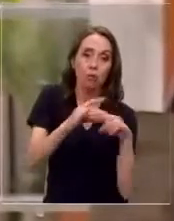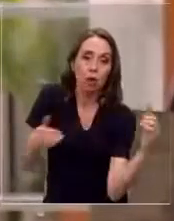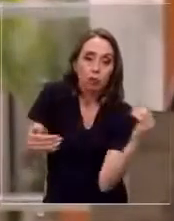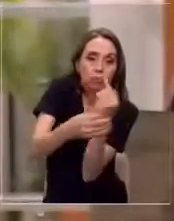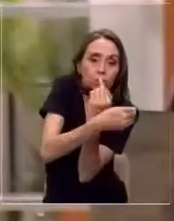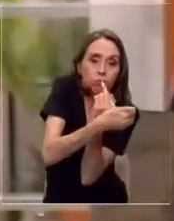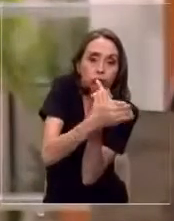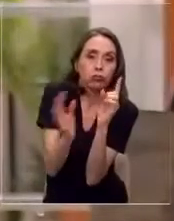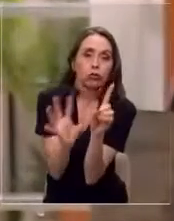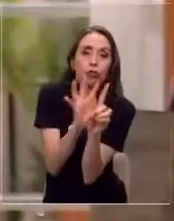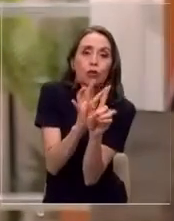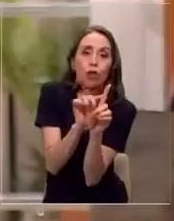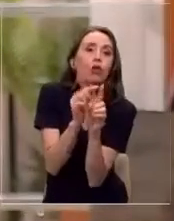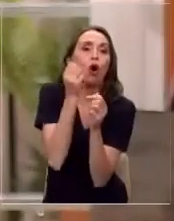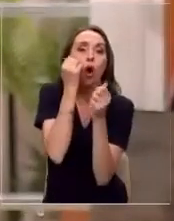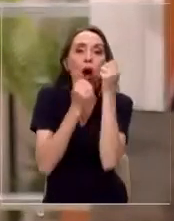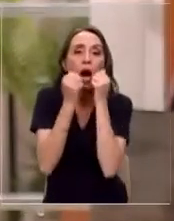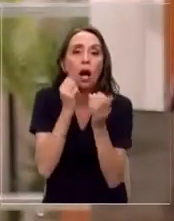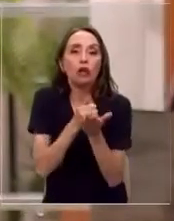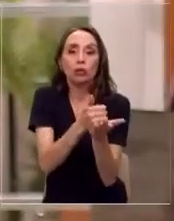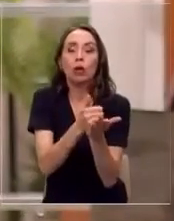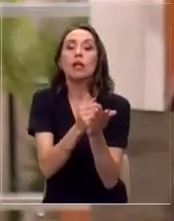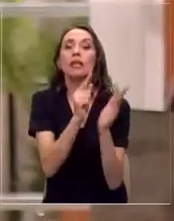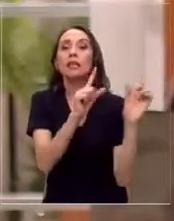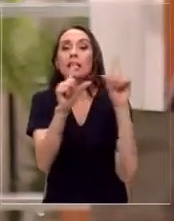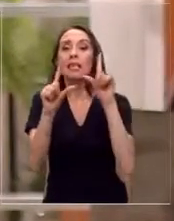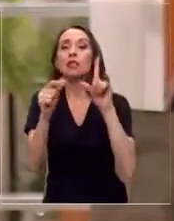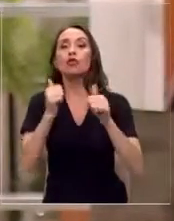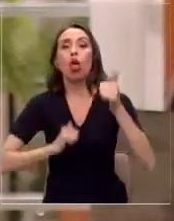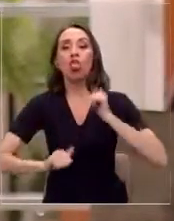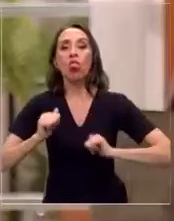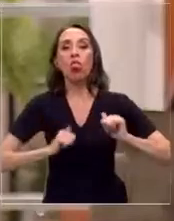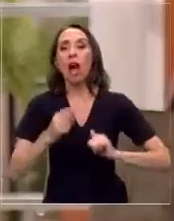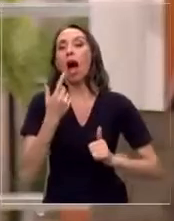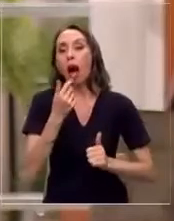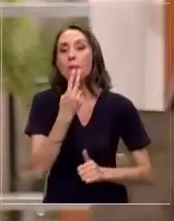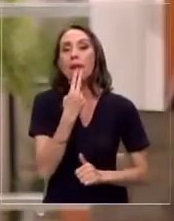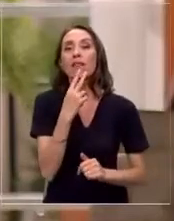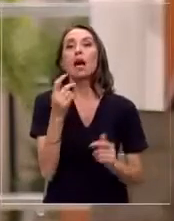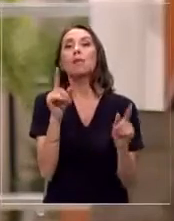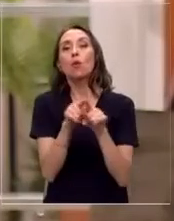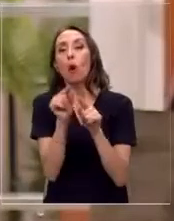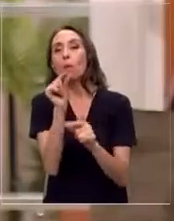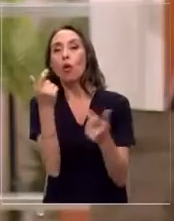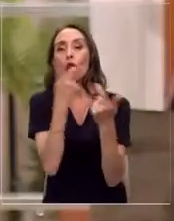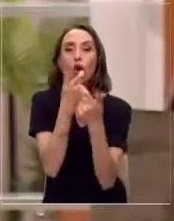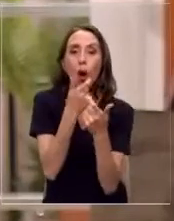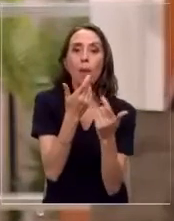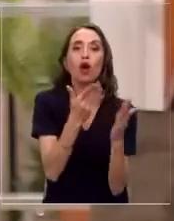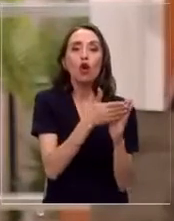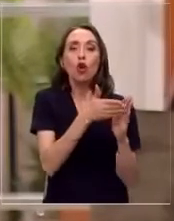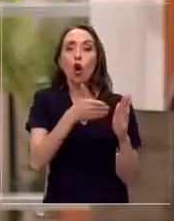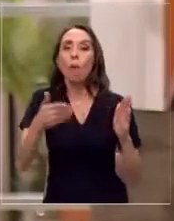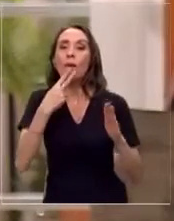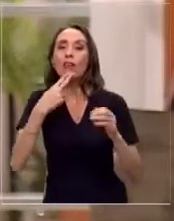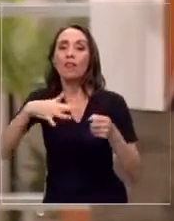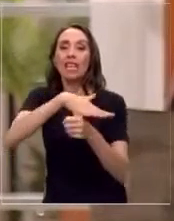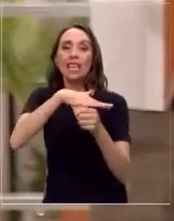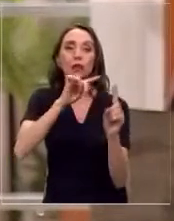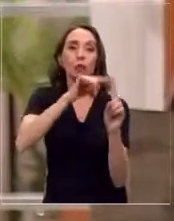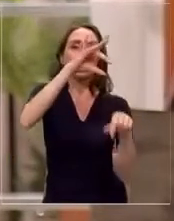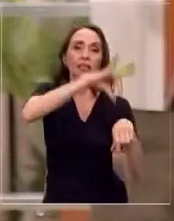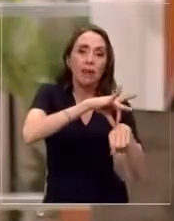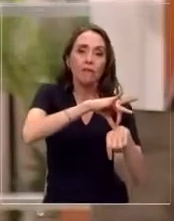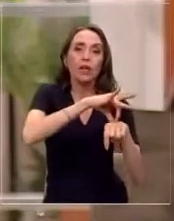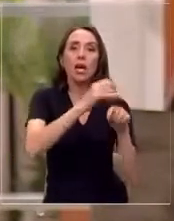y nada es un drama médico es un género que habla sobre un drama pero en elementos de comedia de cómo van pasando esta situación y cómo efectivamente